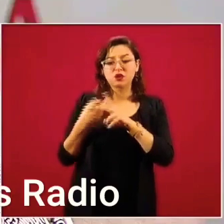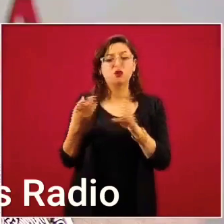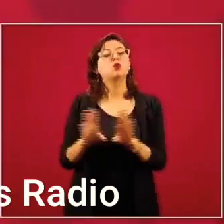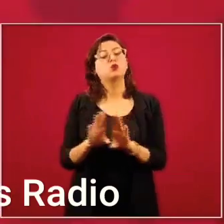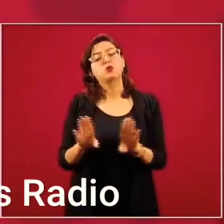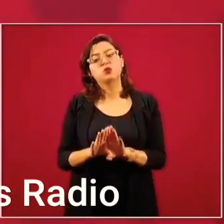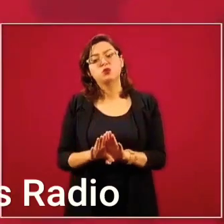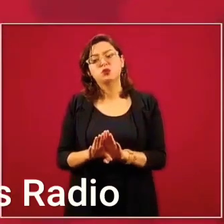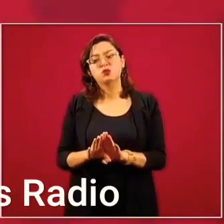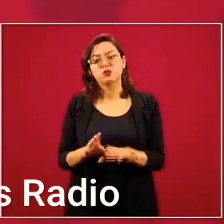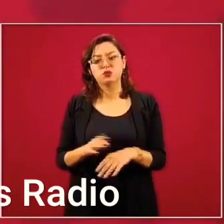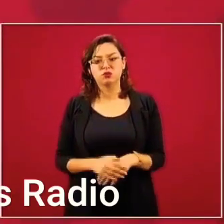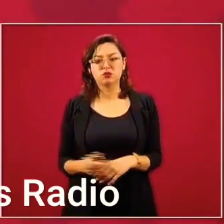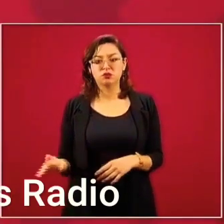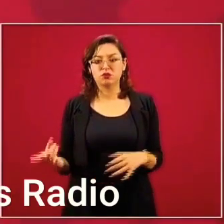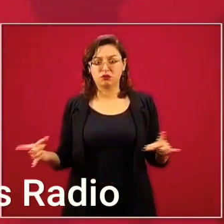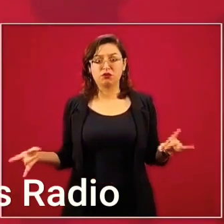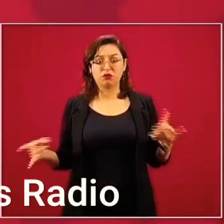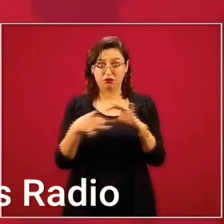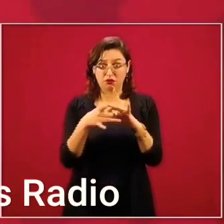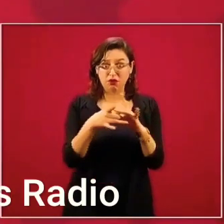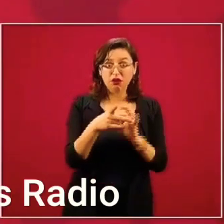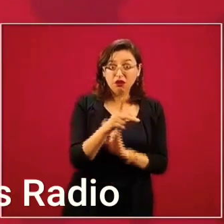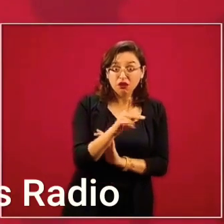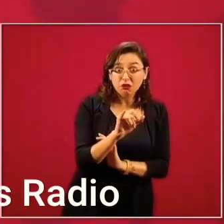partir del Producto Interno Bruto,